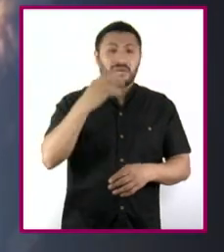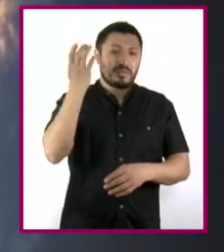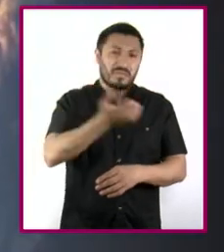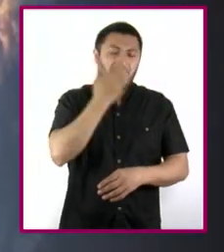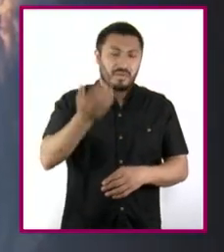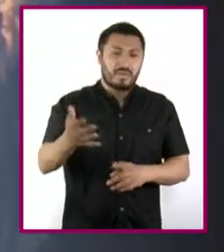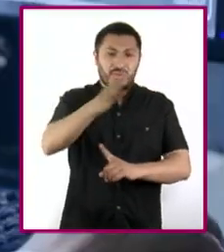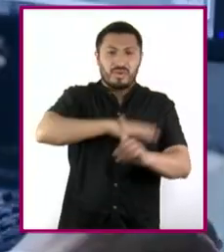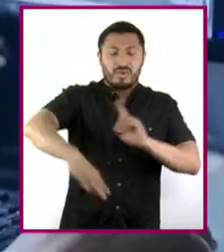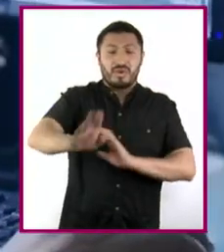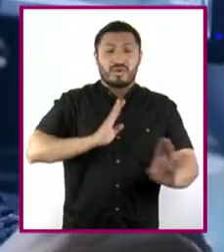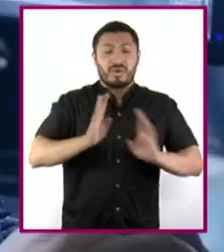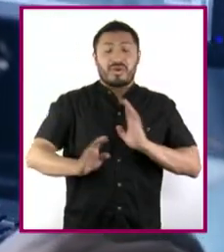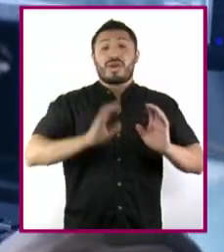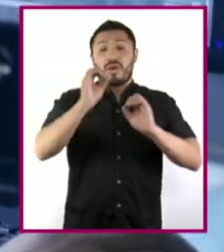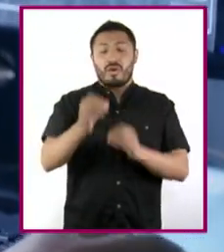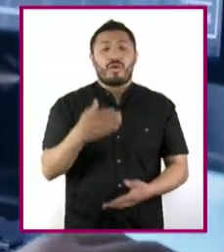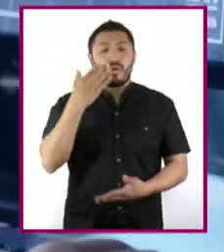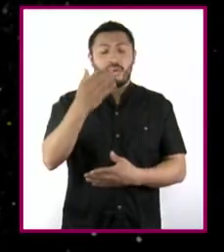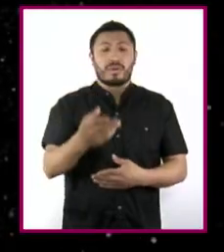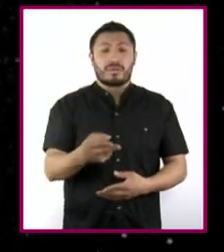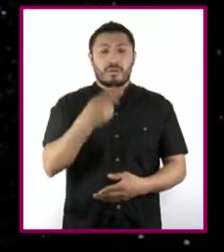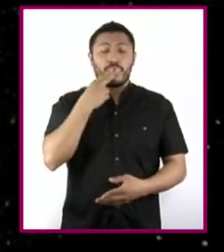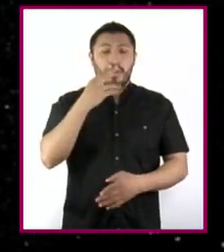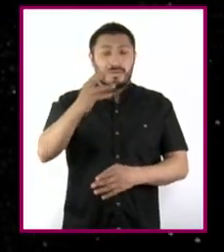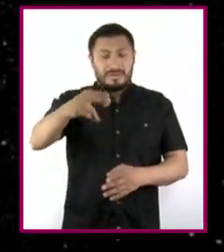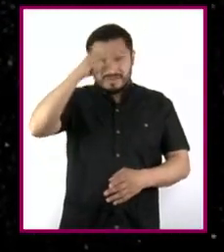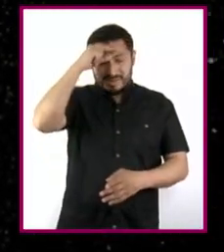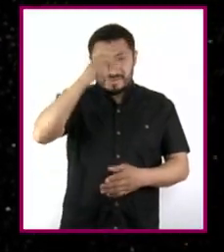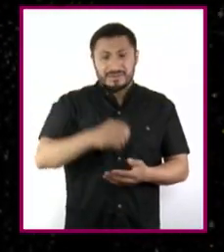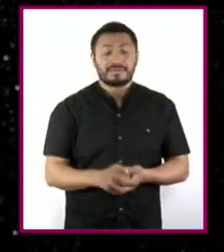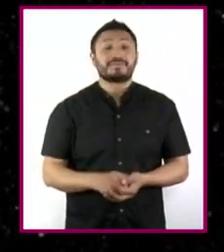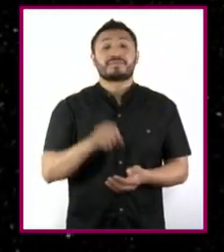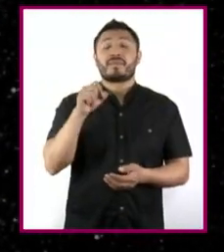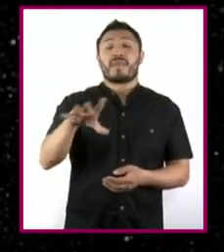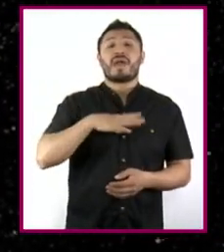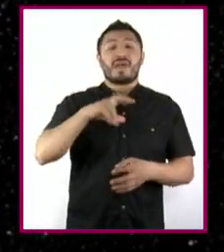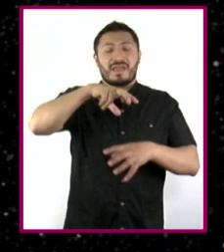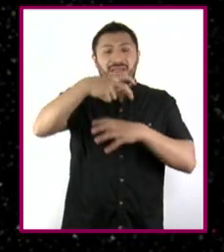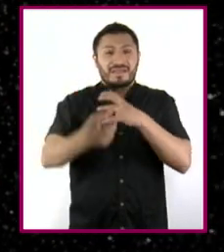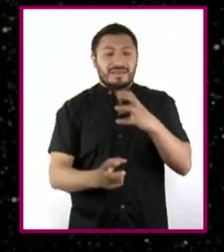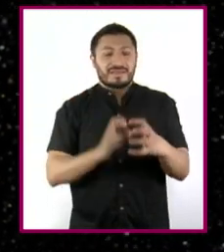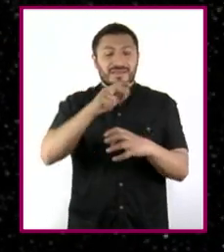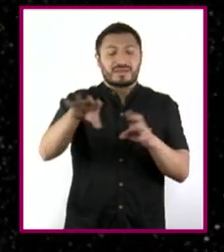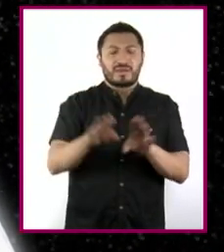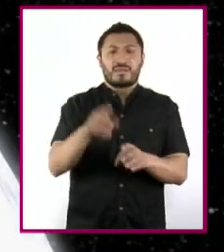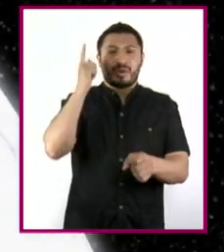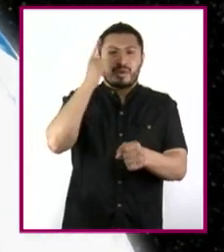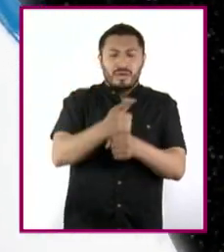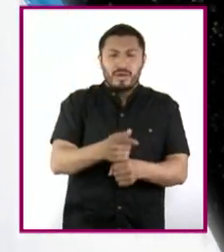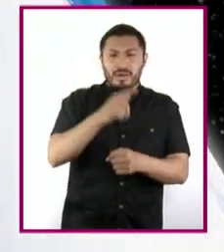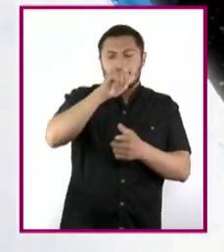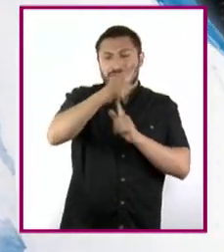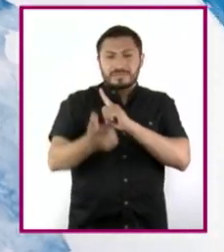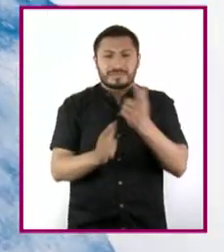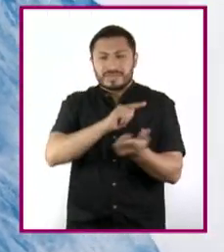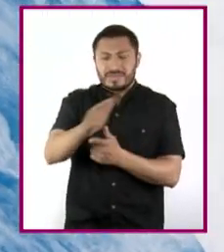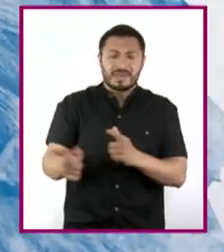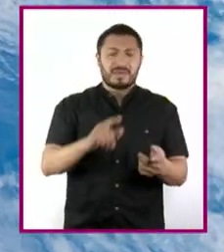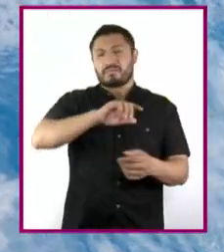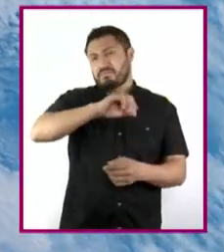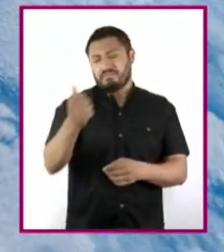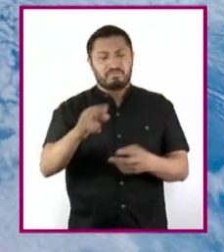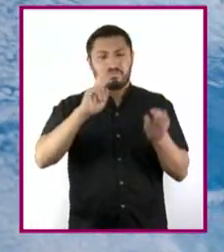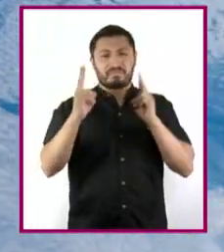comunes en el ámbito militar o en los servicios de inteligencia. Por otro lado están los satélites astronómicos cuya función es observar galaxias, planetas, asteroides u